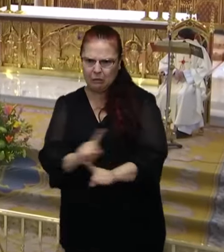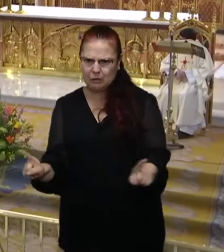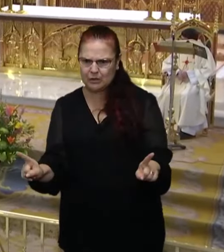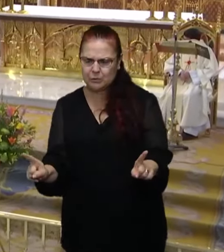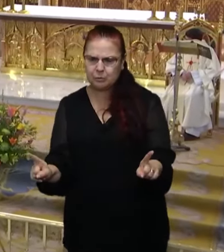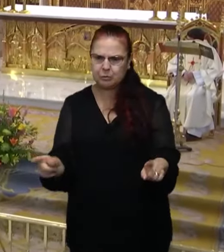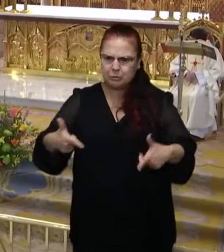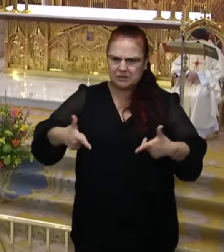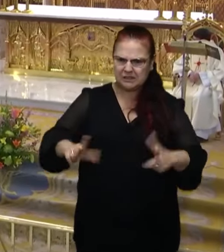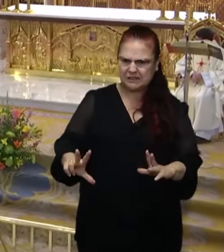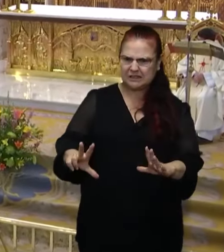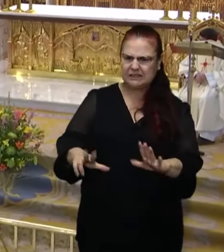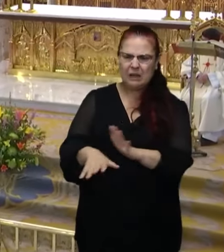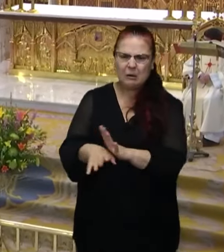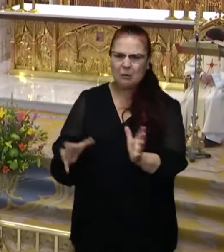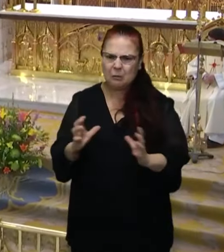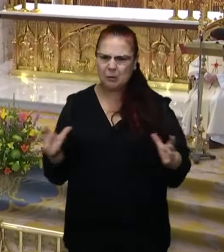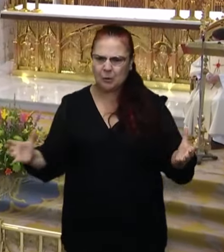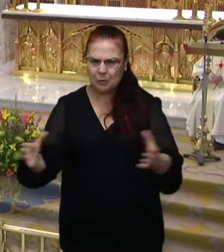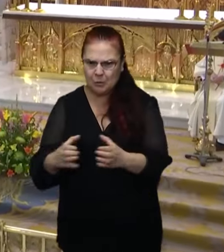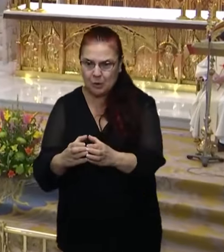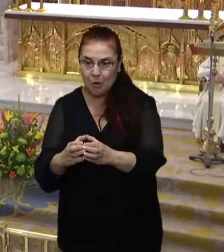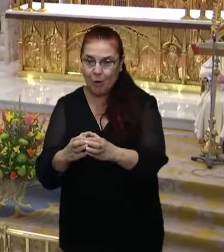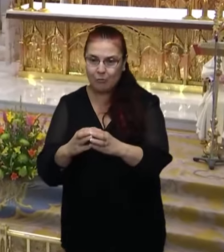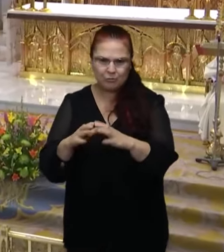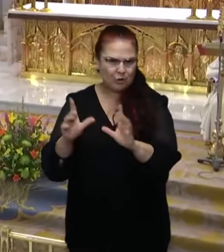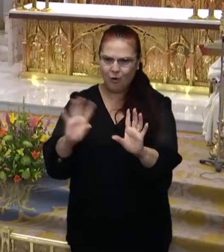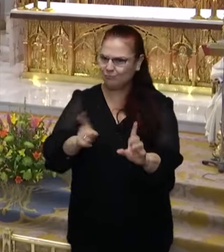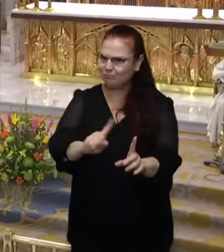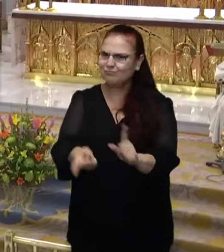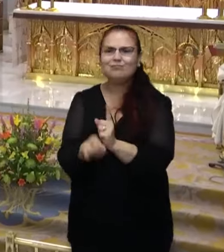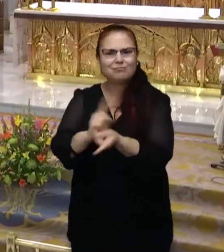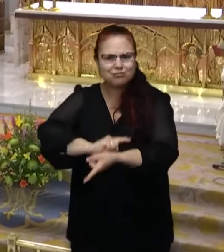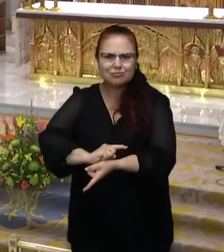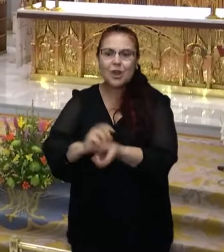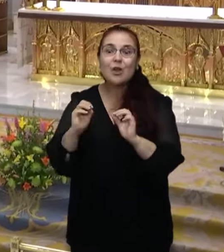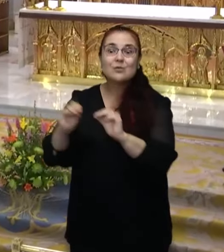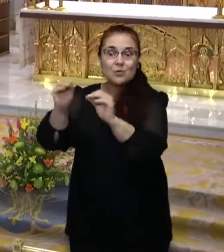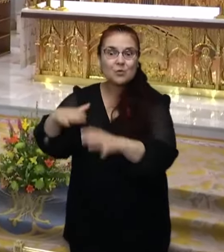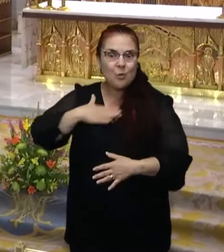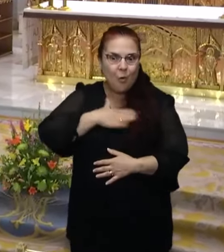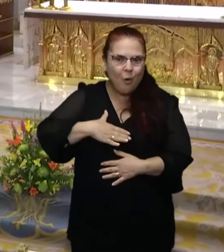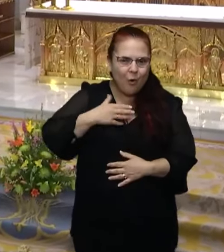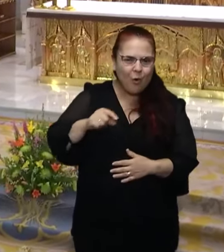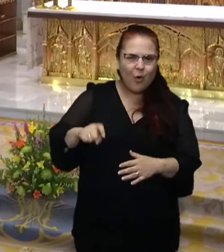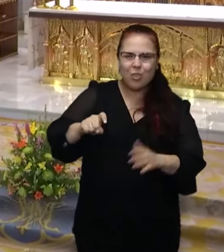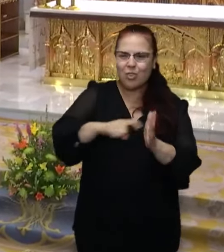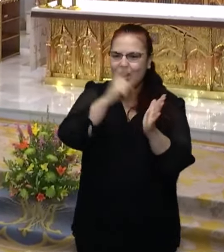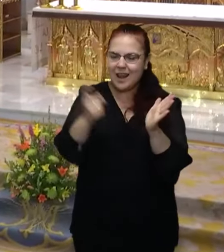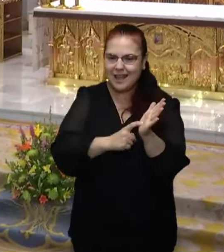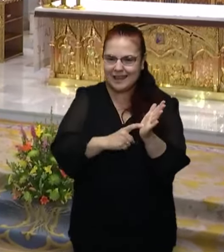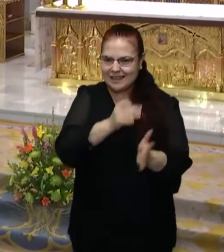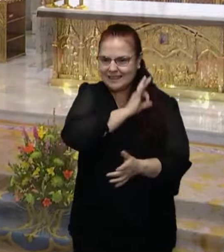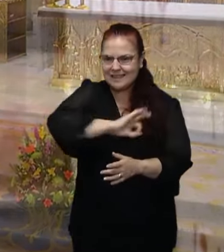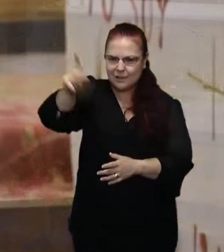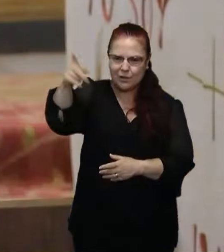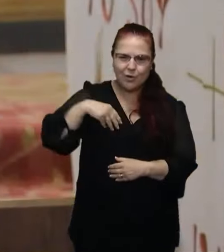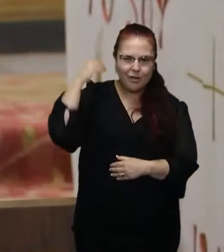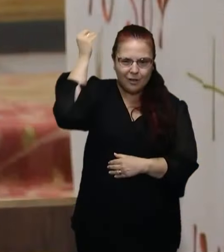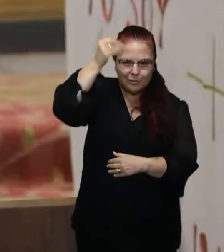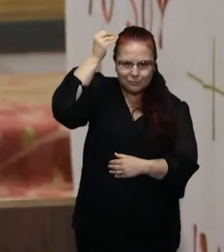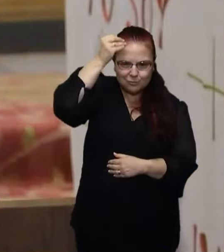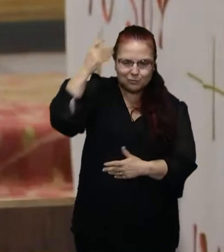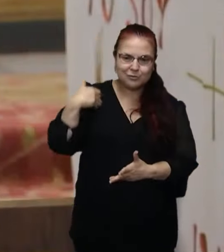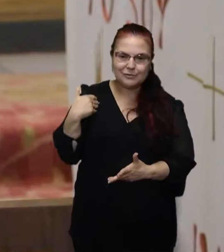los cínicos, sino que su gozo es la ley del Señor y medita su ley día y noche.